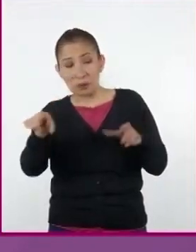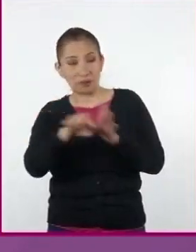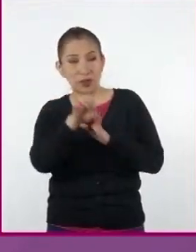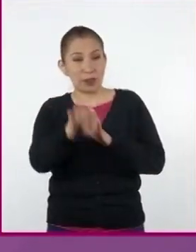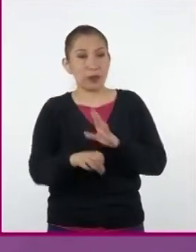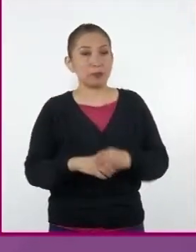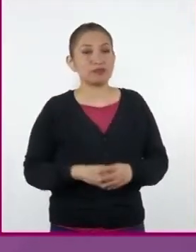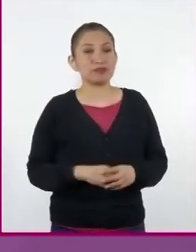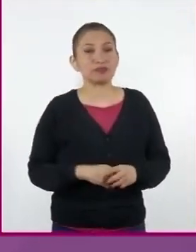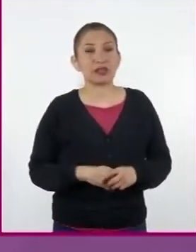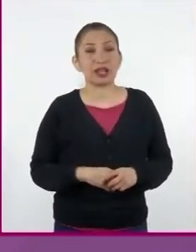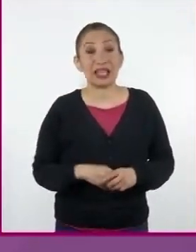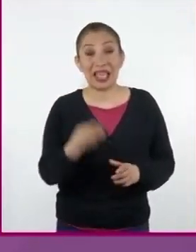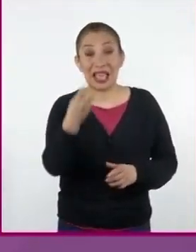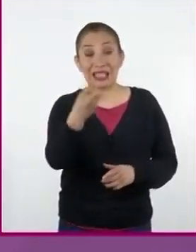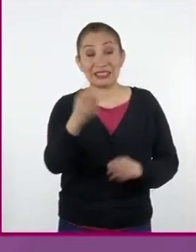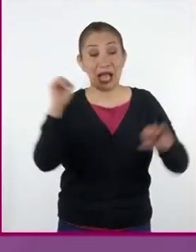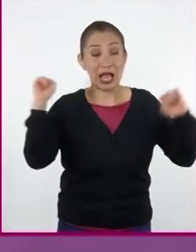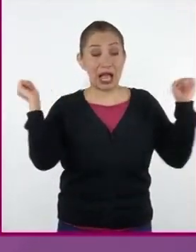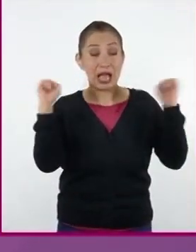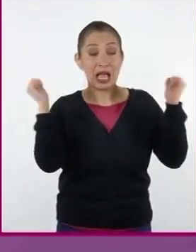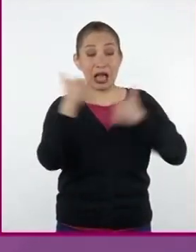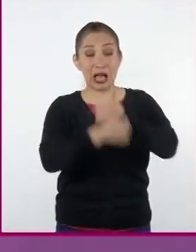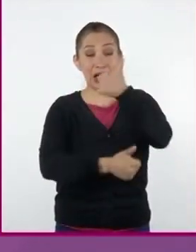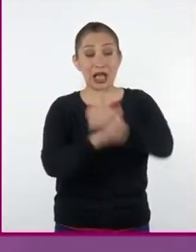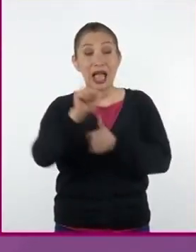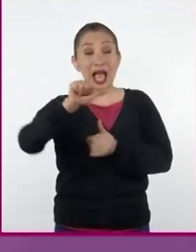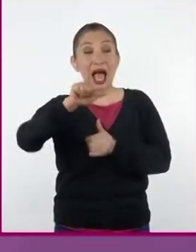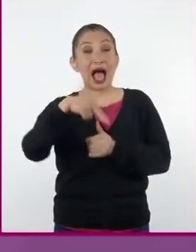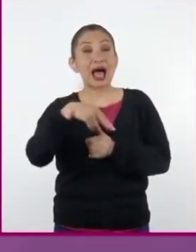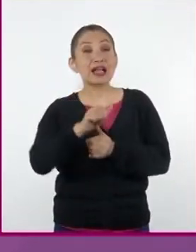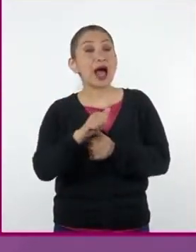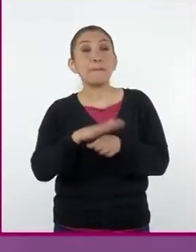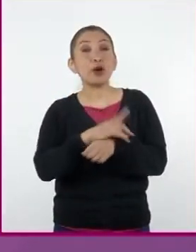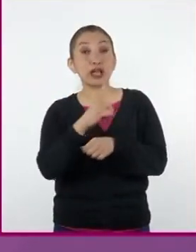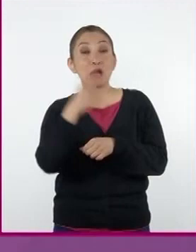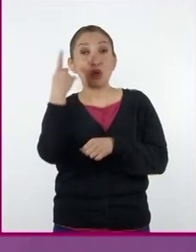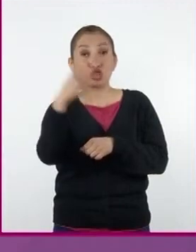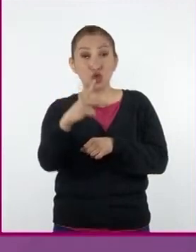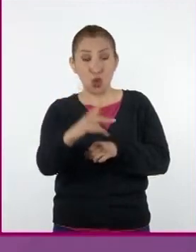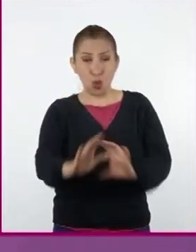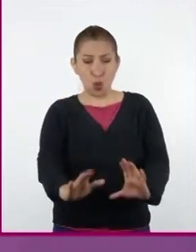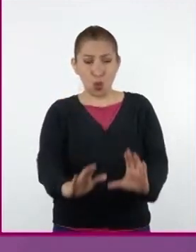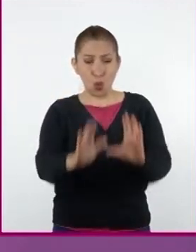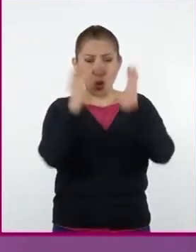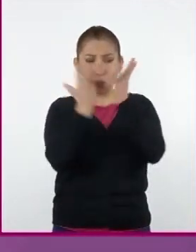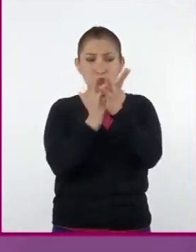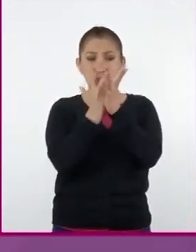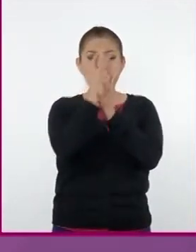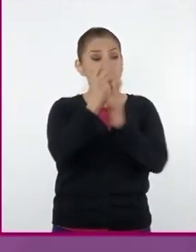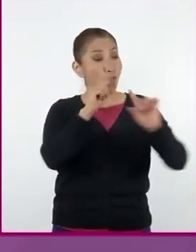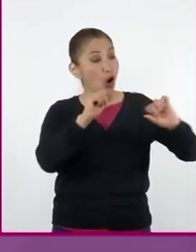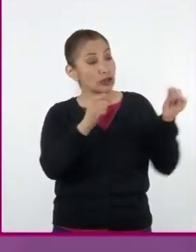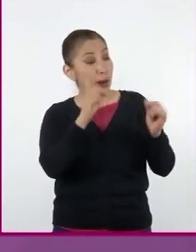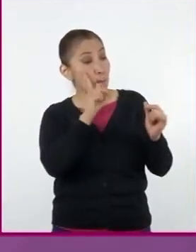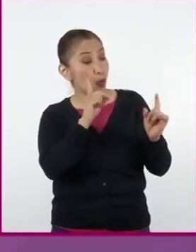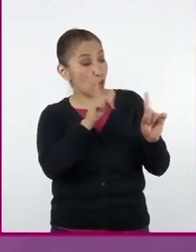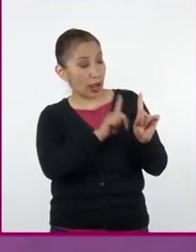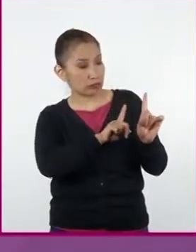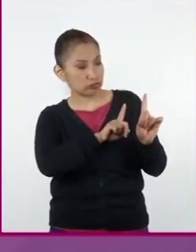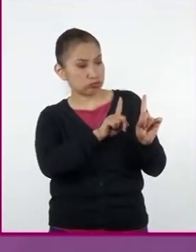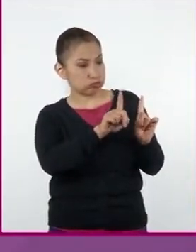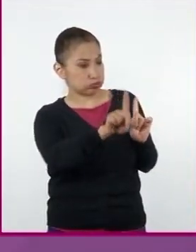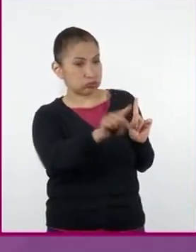ejemplo, esta carrera la ganará Ana Guevara porque su aceleración es superior a la de la corredora que acaba de